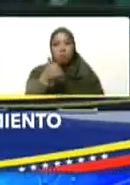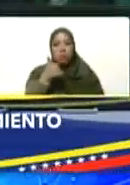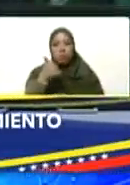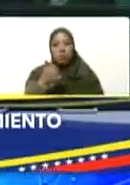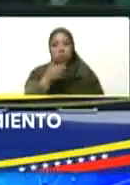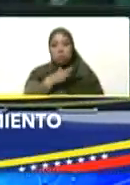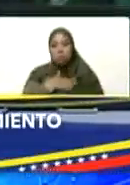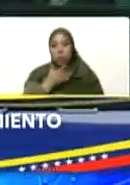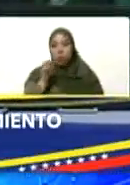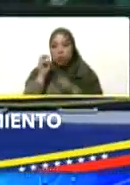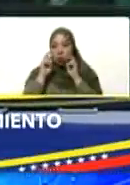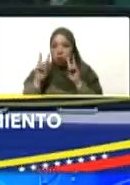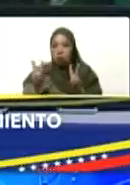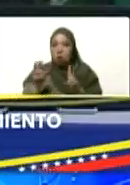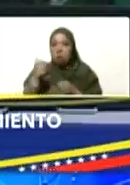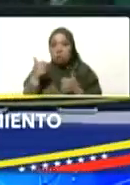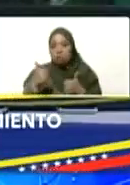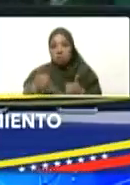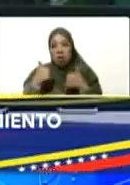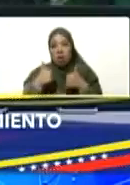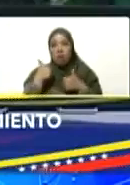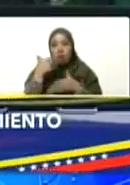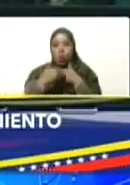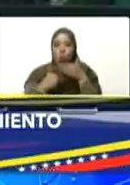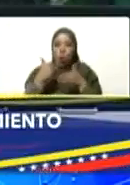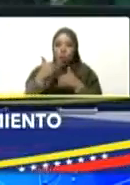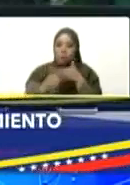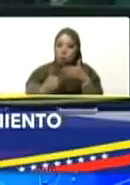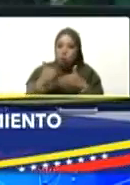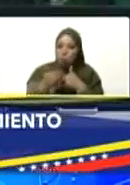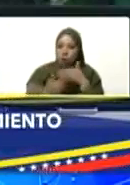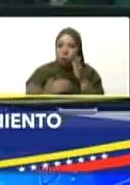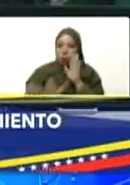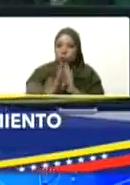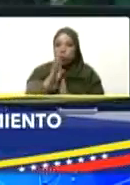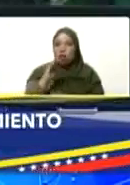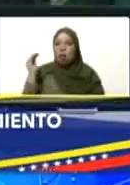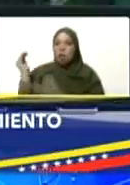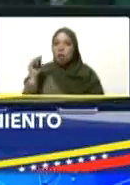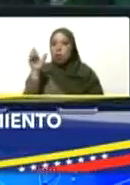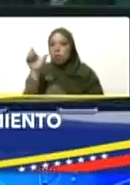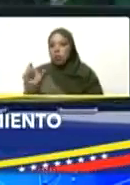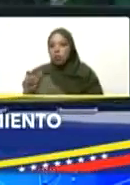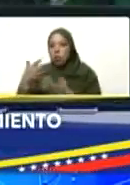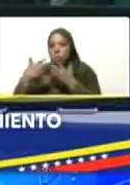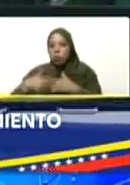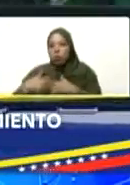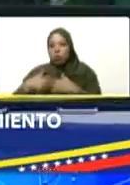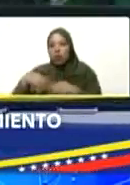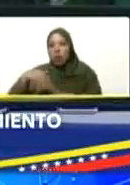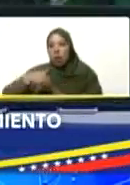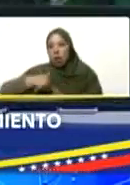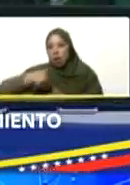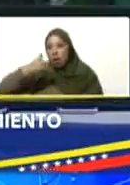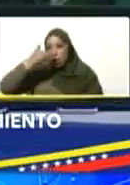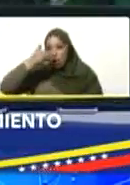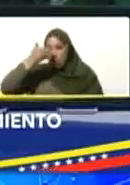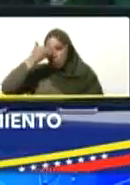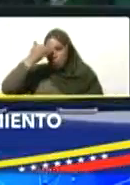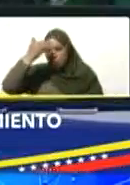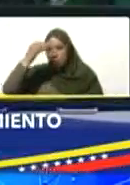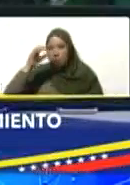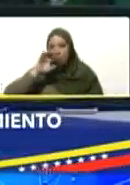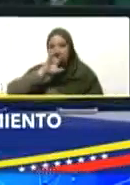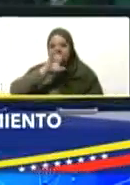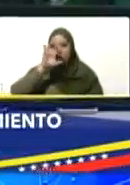ustedes pueden observar. Han venido inversionistas del mundo árabe, casi todos los países